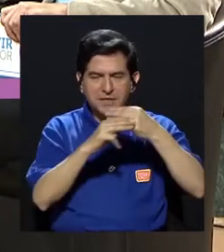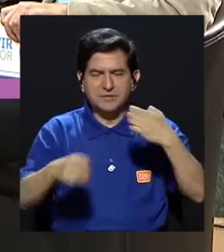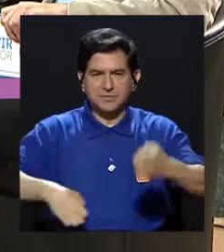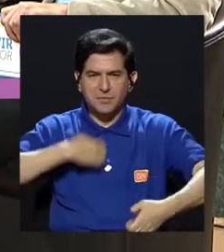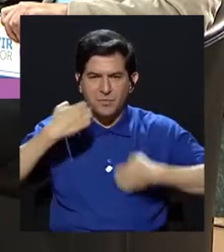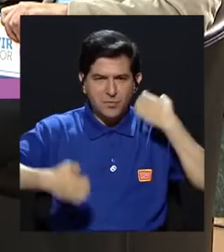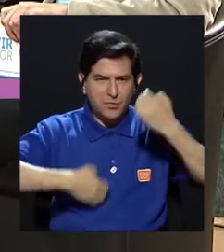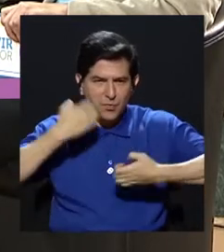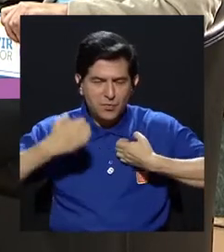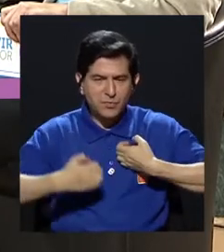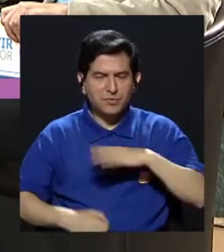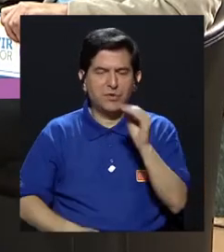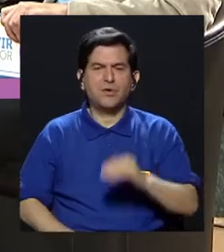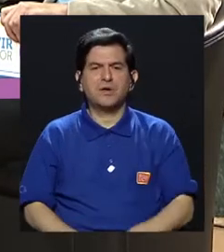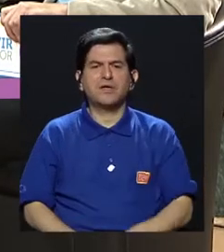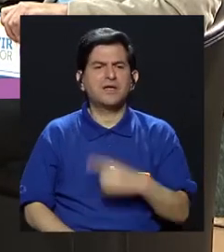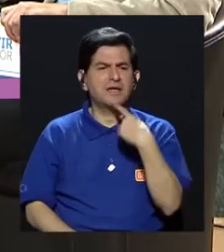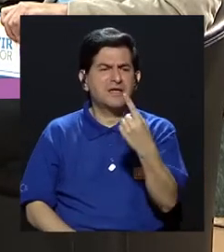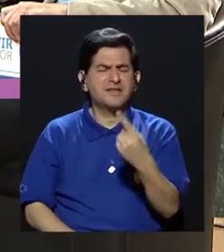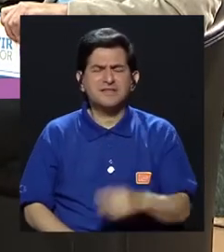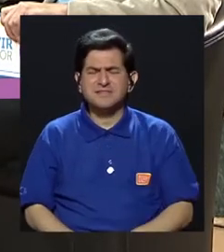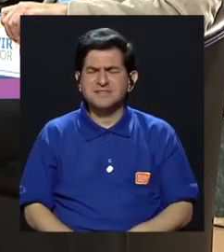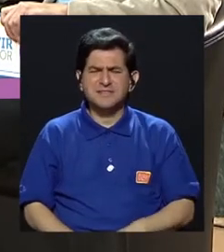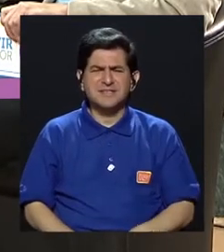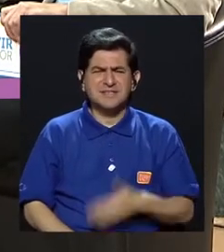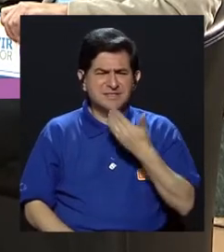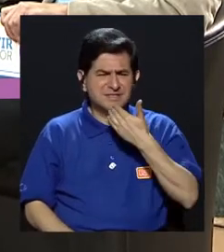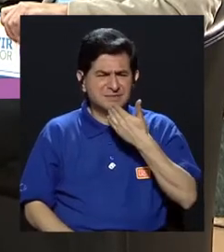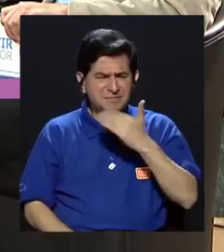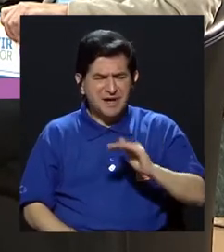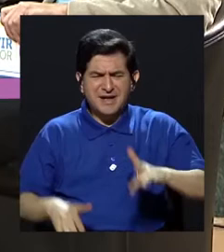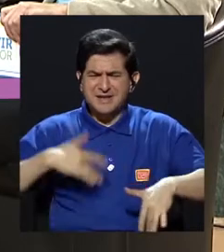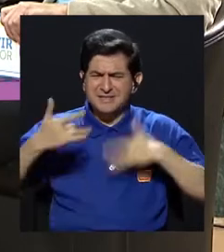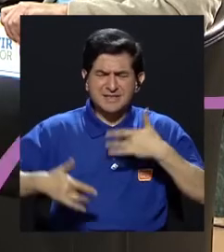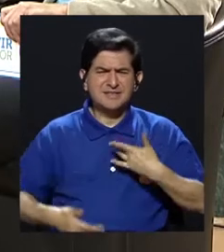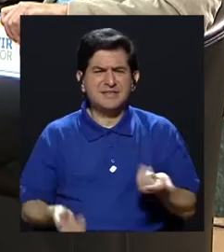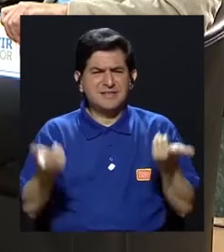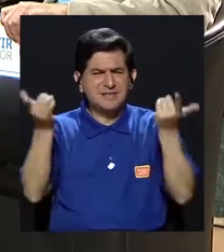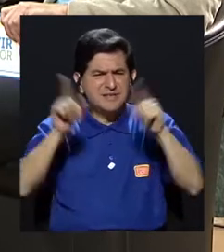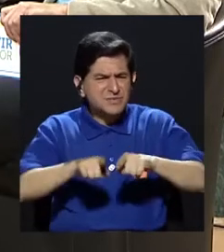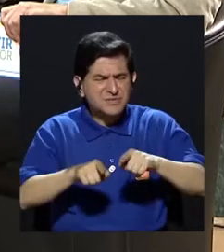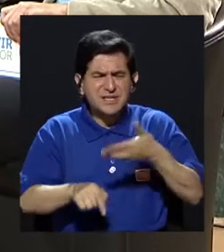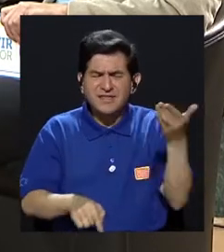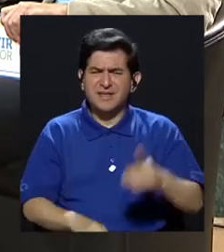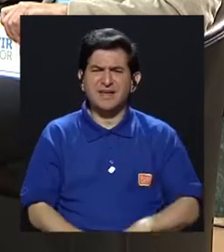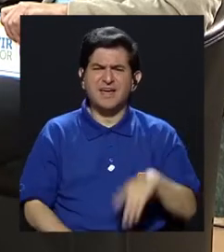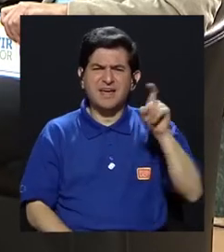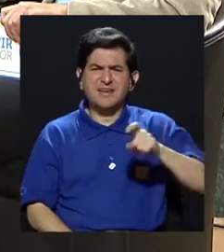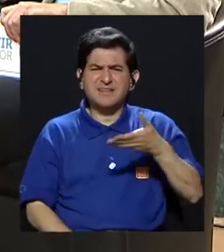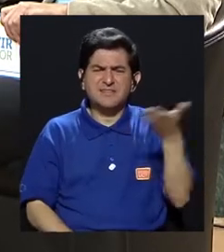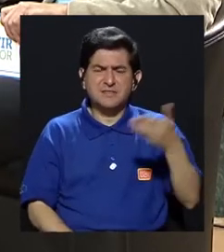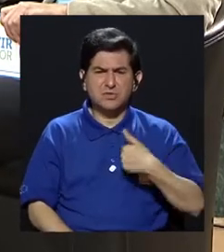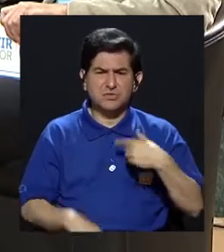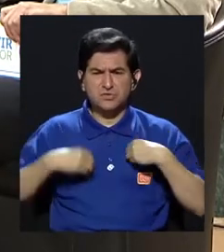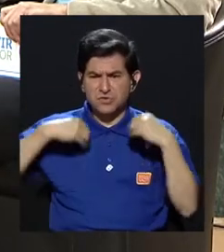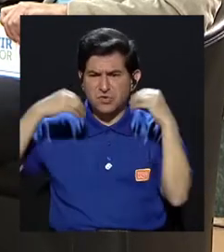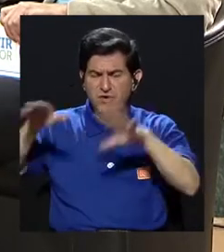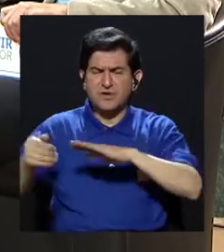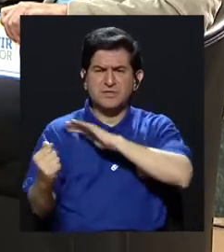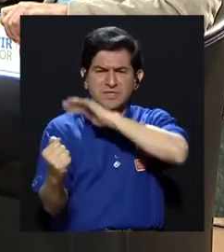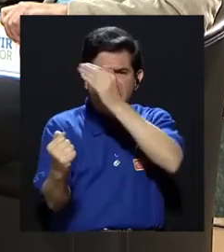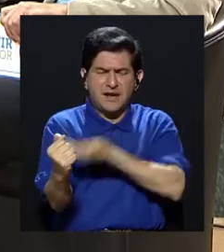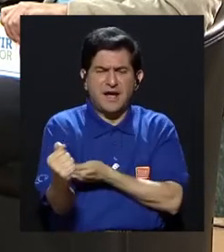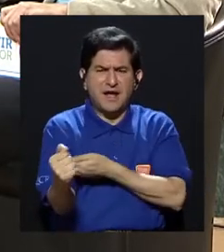emocional y empecemos a poner en palabras el malestar. ¿Qué pasa conmigo? ¿Qué necesito hacer? ¿Tengo que renunciar al